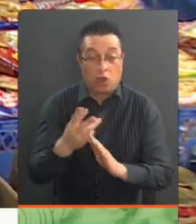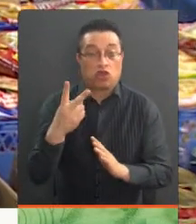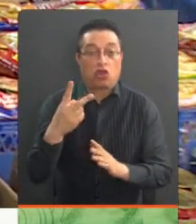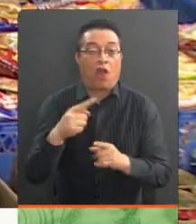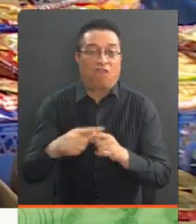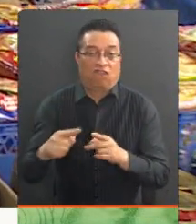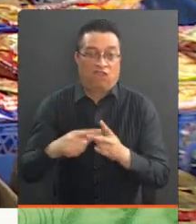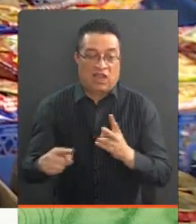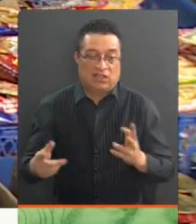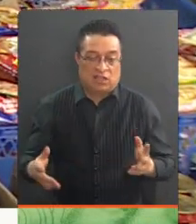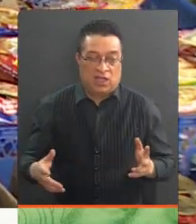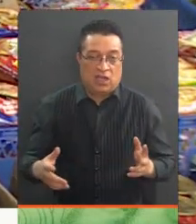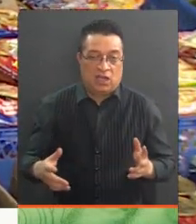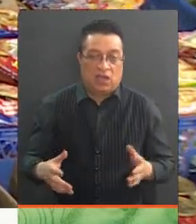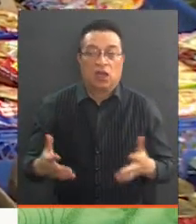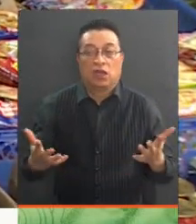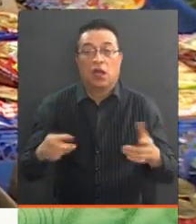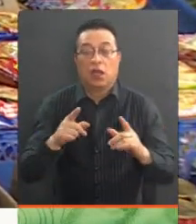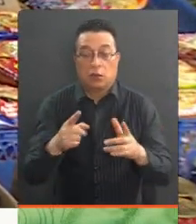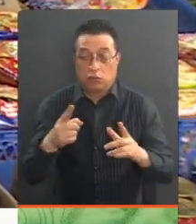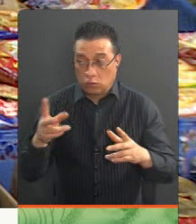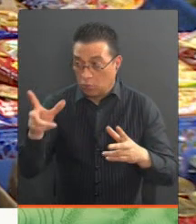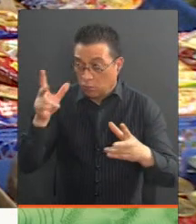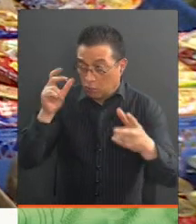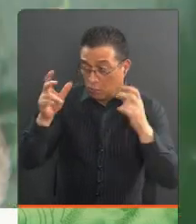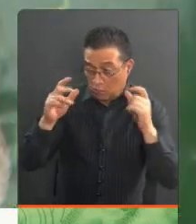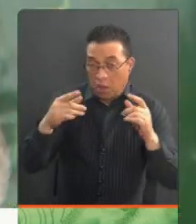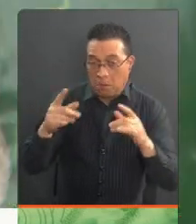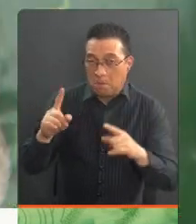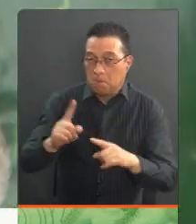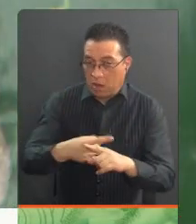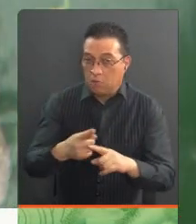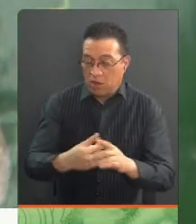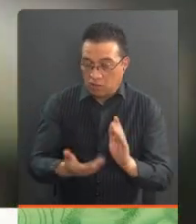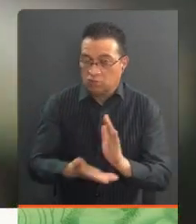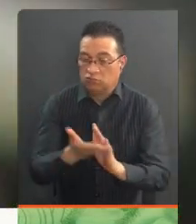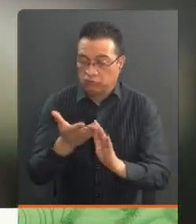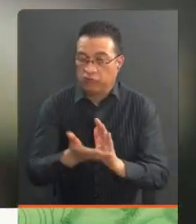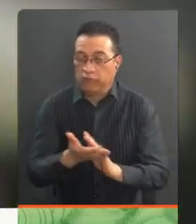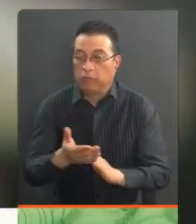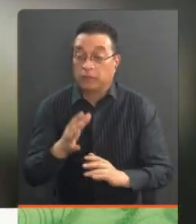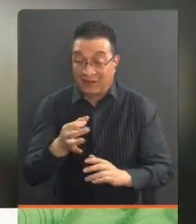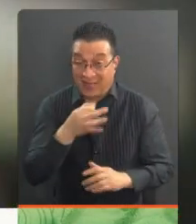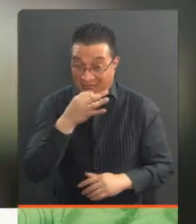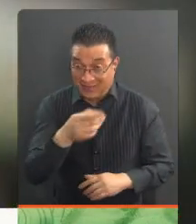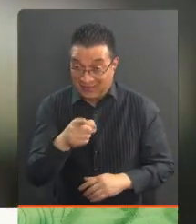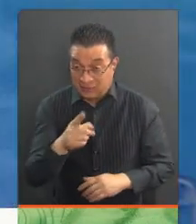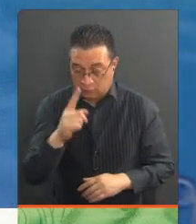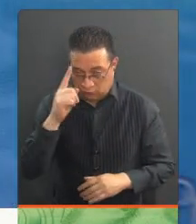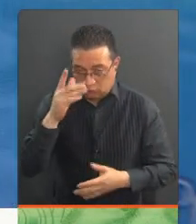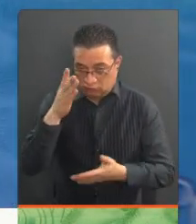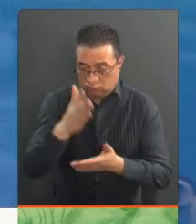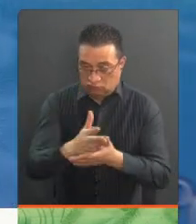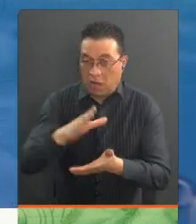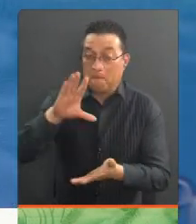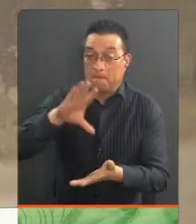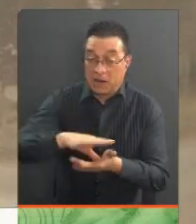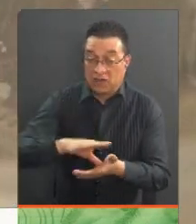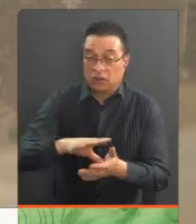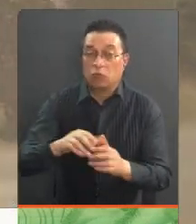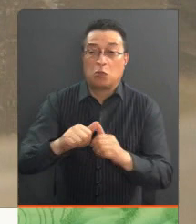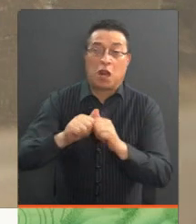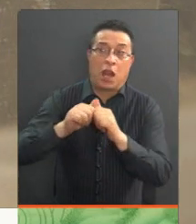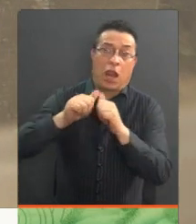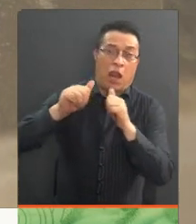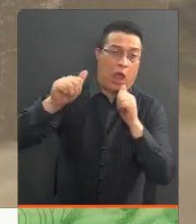2 oportunidades y por oídos vienen más alzas todavía. A lo que se refiere Sandra es la decisión de un país que está a muchos kilómetros